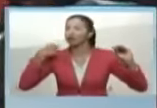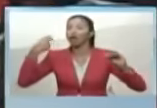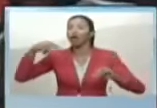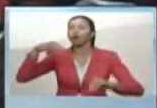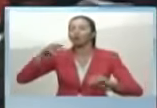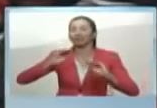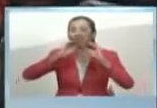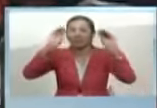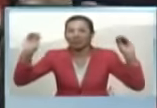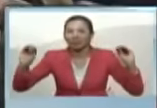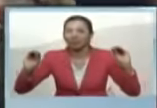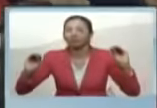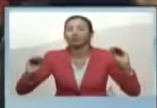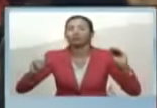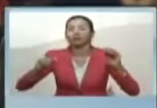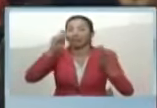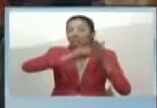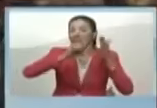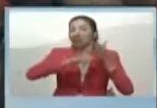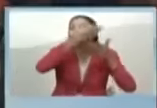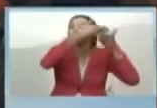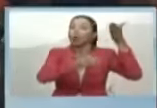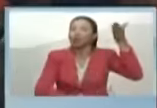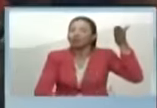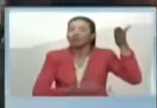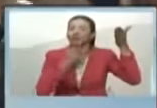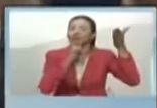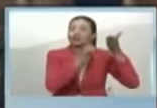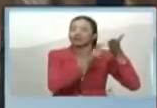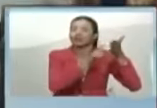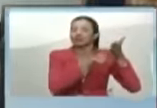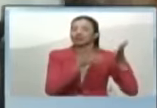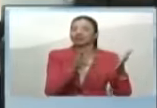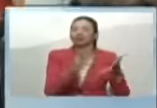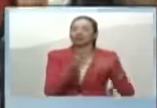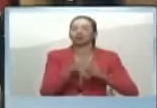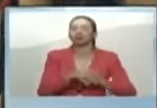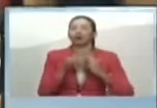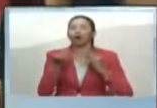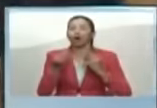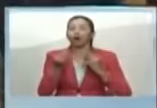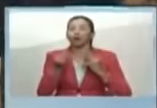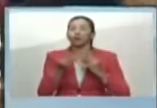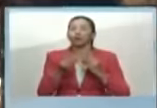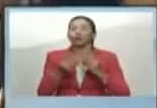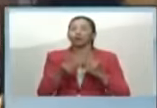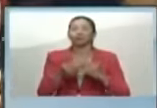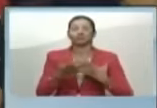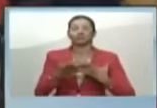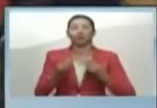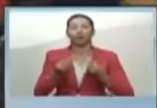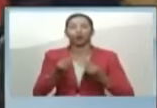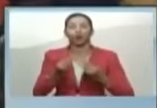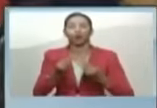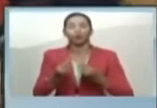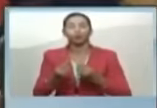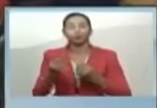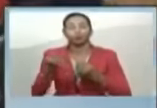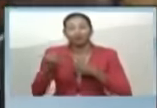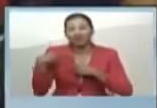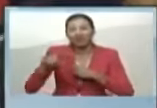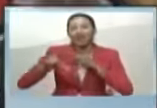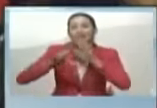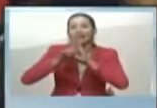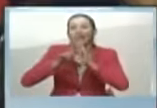un documento que constituye los insumos para una ley orgánica de los consejos presidenciales.